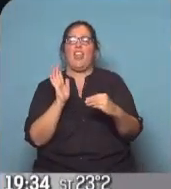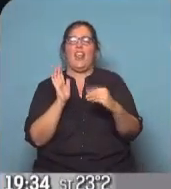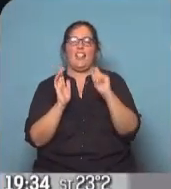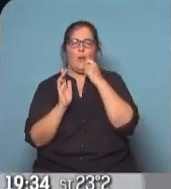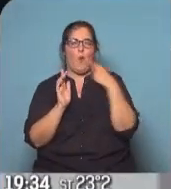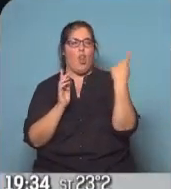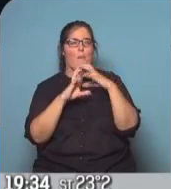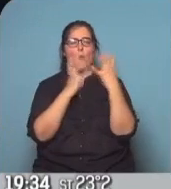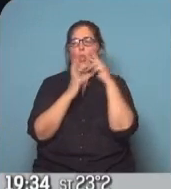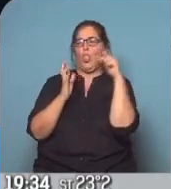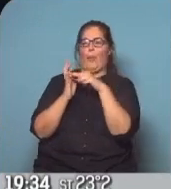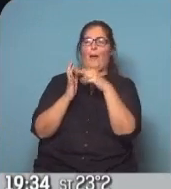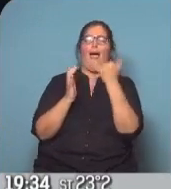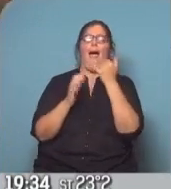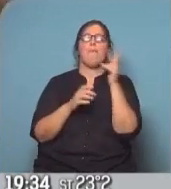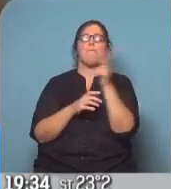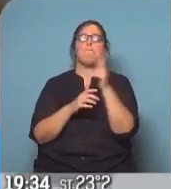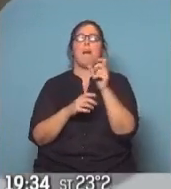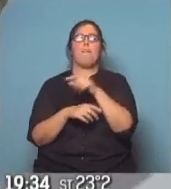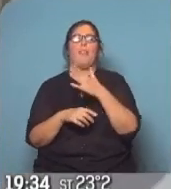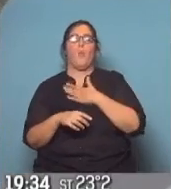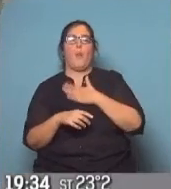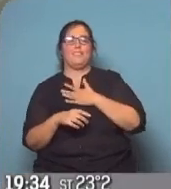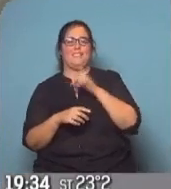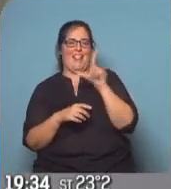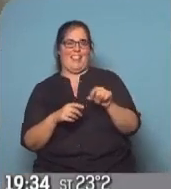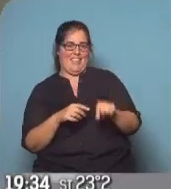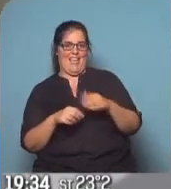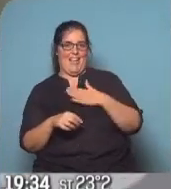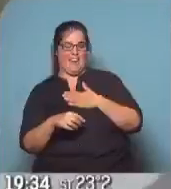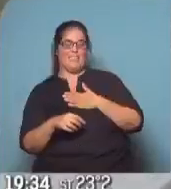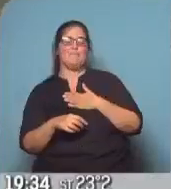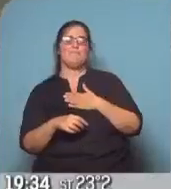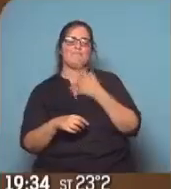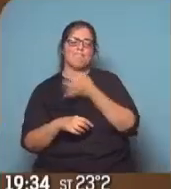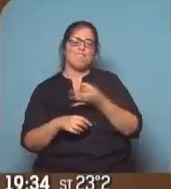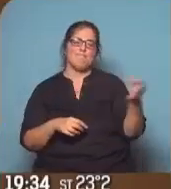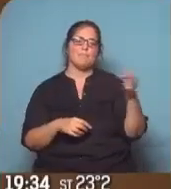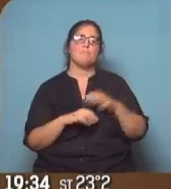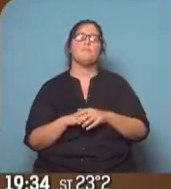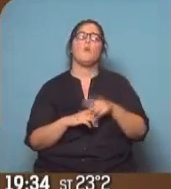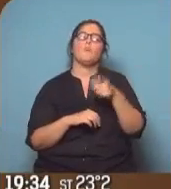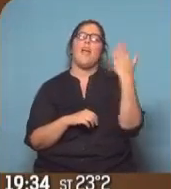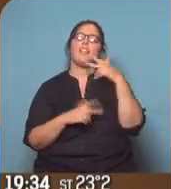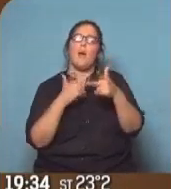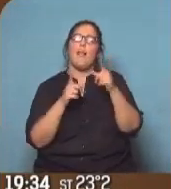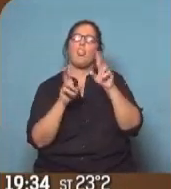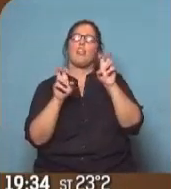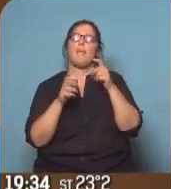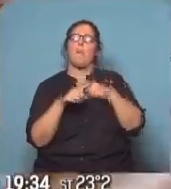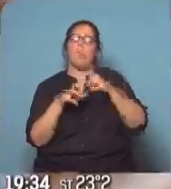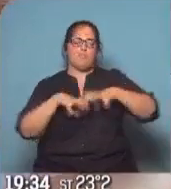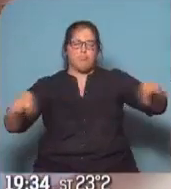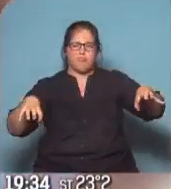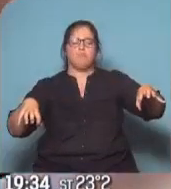papá de nuestra tierra de nuestra gente seguramente monseñor este recién mencionaba la grieta seguramente la iglesia tiene mucho